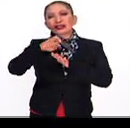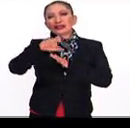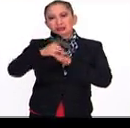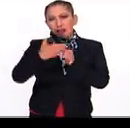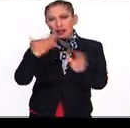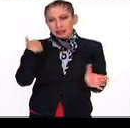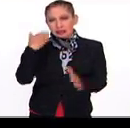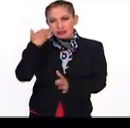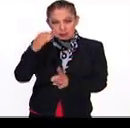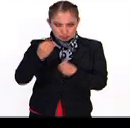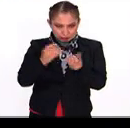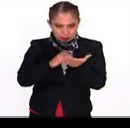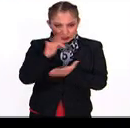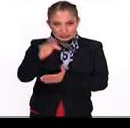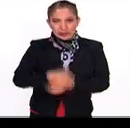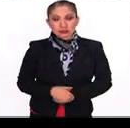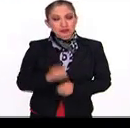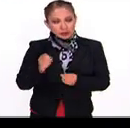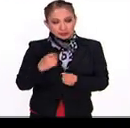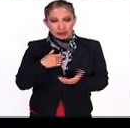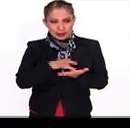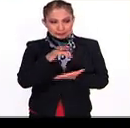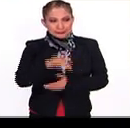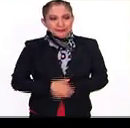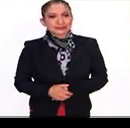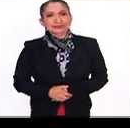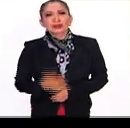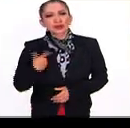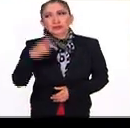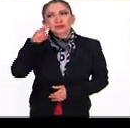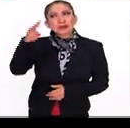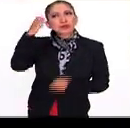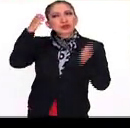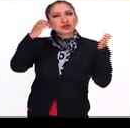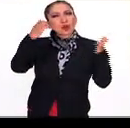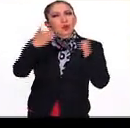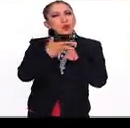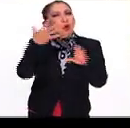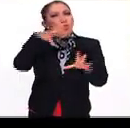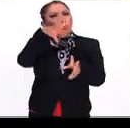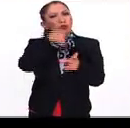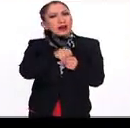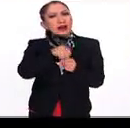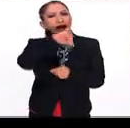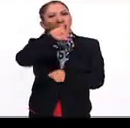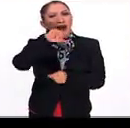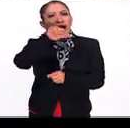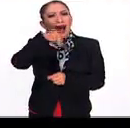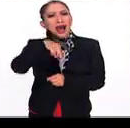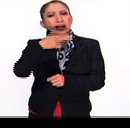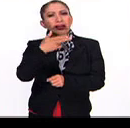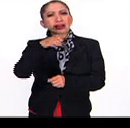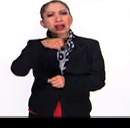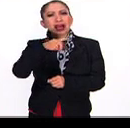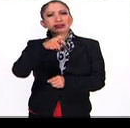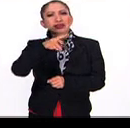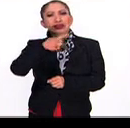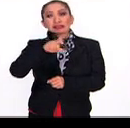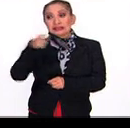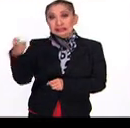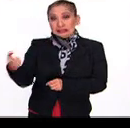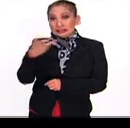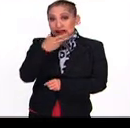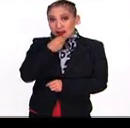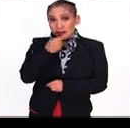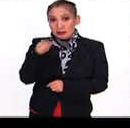tiempo, Cuauhtémoc, gracias por estar aquí. No, al contrario. Que no veíamos una exposición tan completa de Jan Hendrix. Jan Hendrix es uno de esos artistas